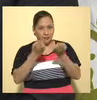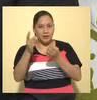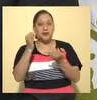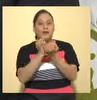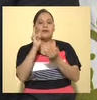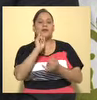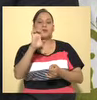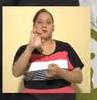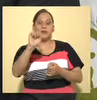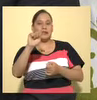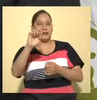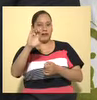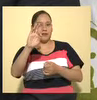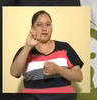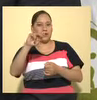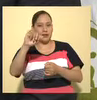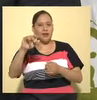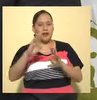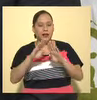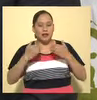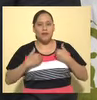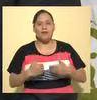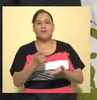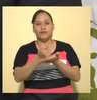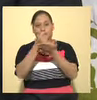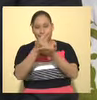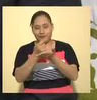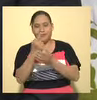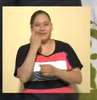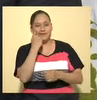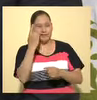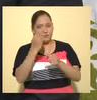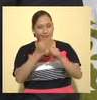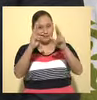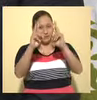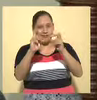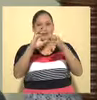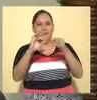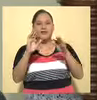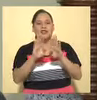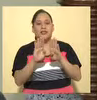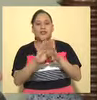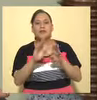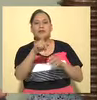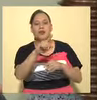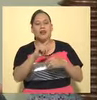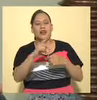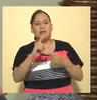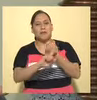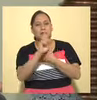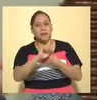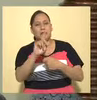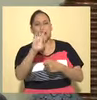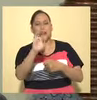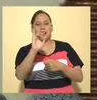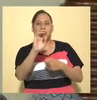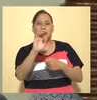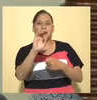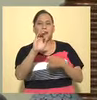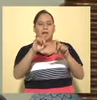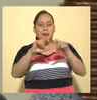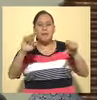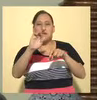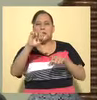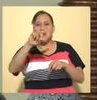Estefanía Puig, quien es una fisioterapeuta. Vamos a platicar del síndrome de la banda iliotibial, ¿es cierto? Exacto, sí. ¿Qué es